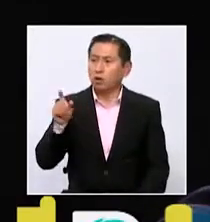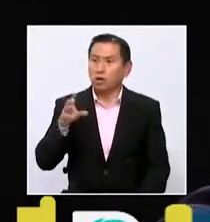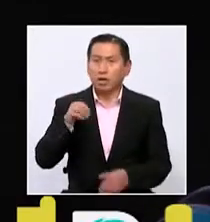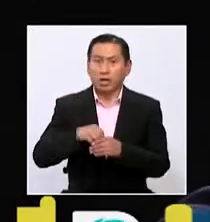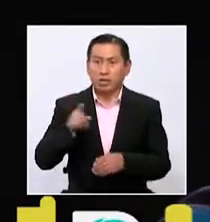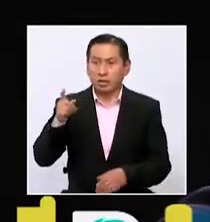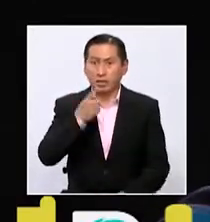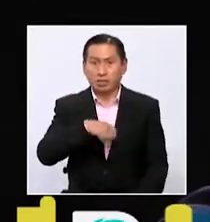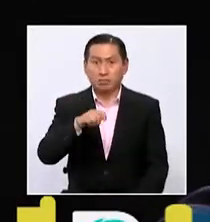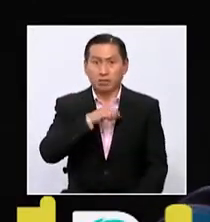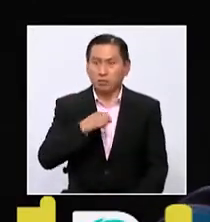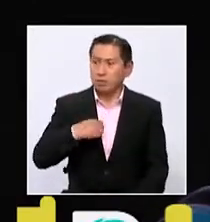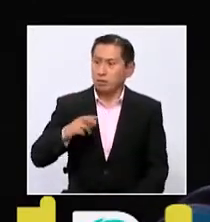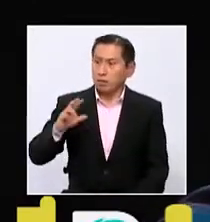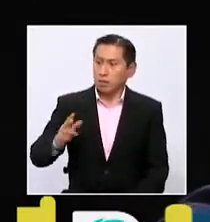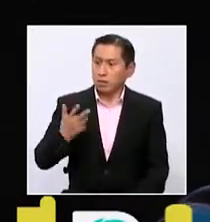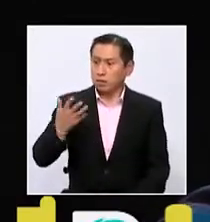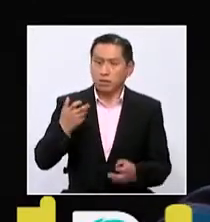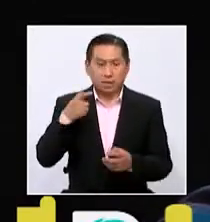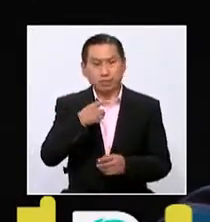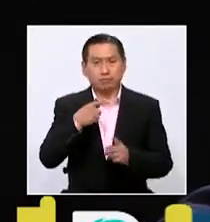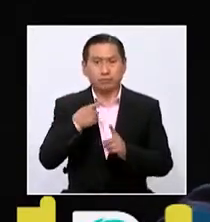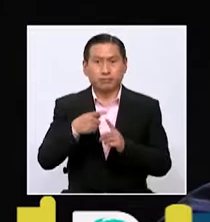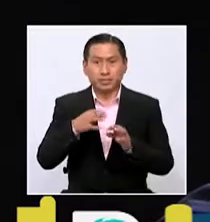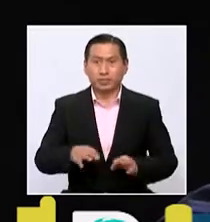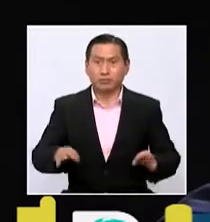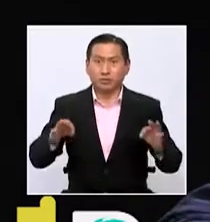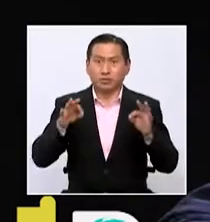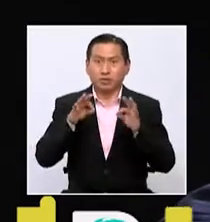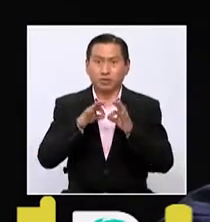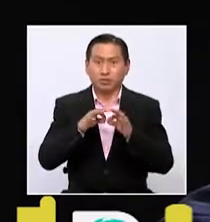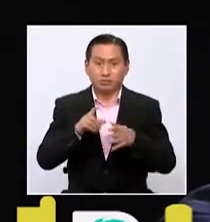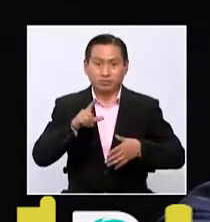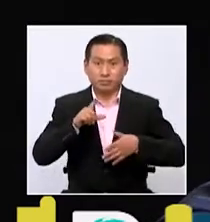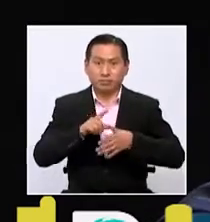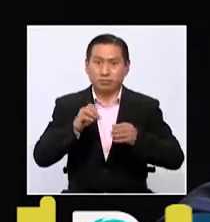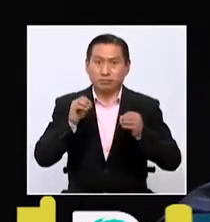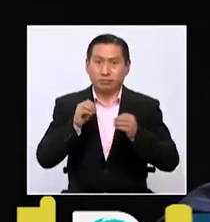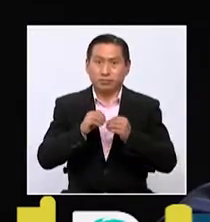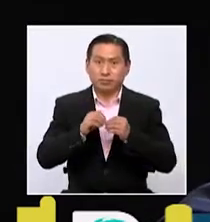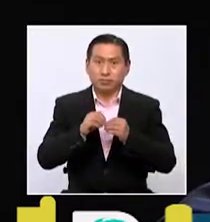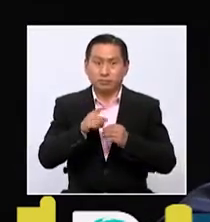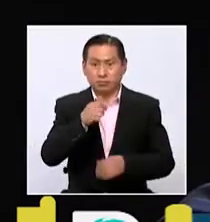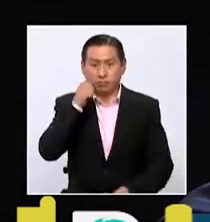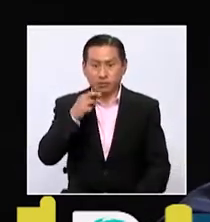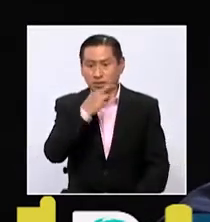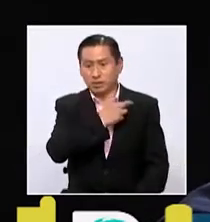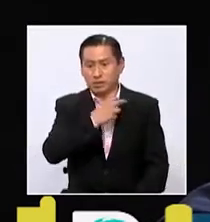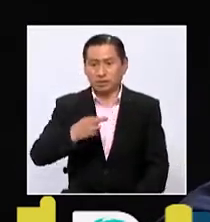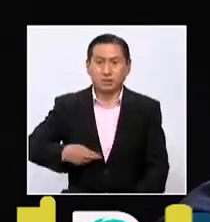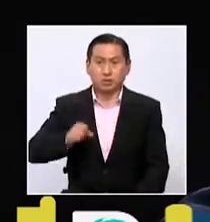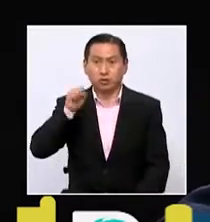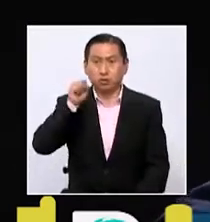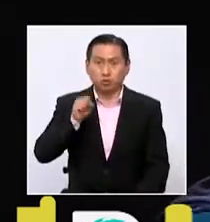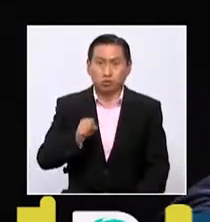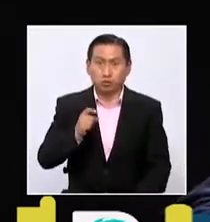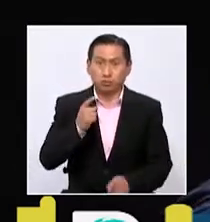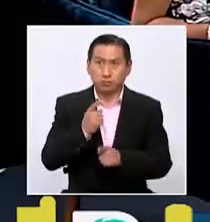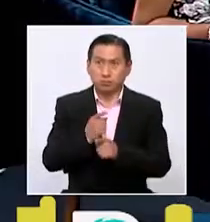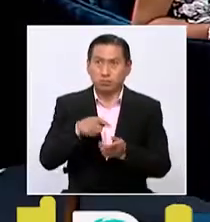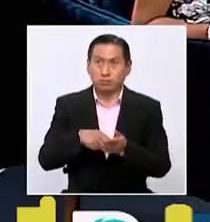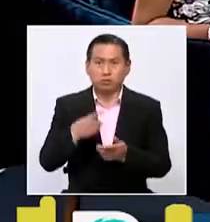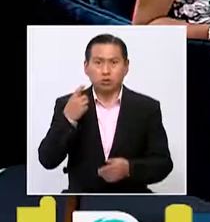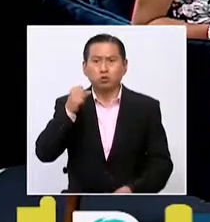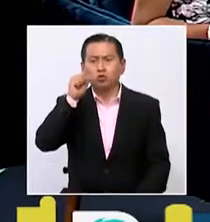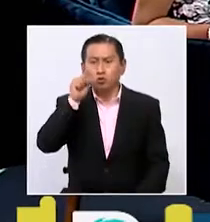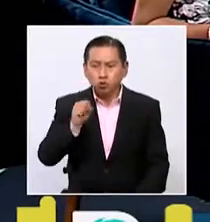la tercera temporada quería yo enaltecer la América Latina, que esta vez la Reina del Sur viajase efectivamente por el sur,